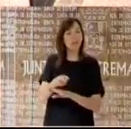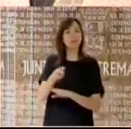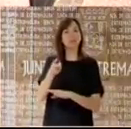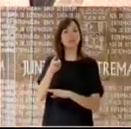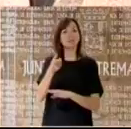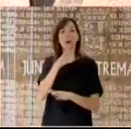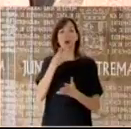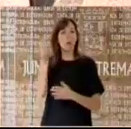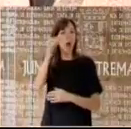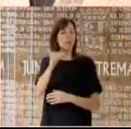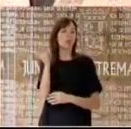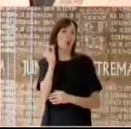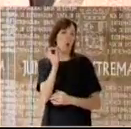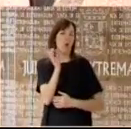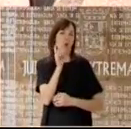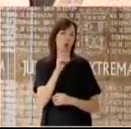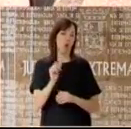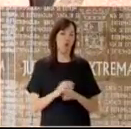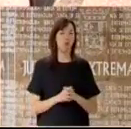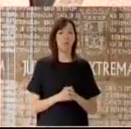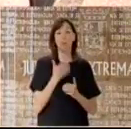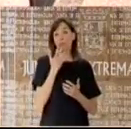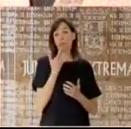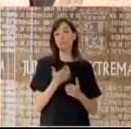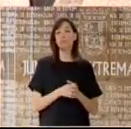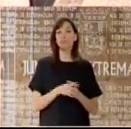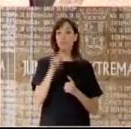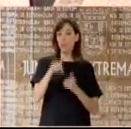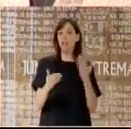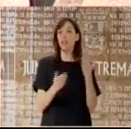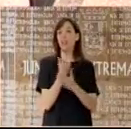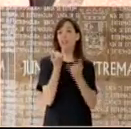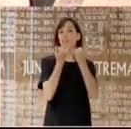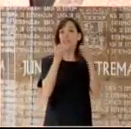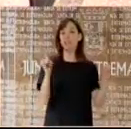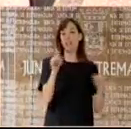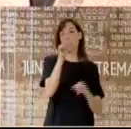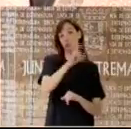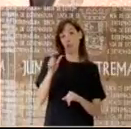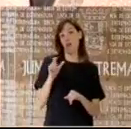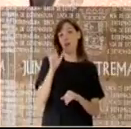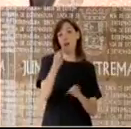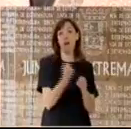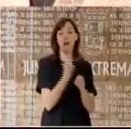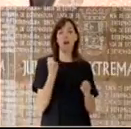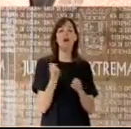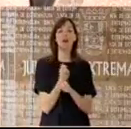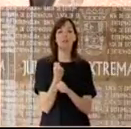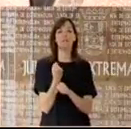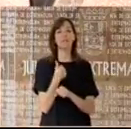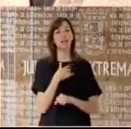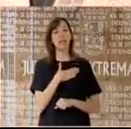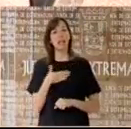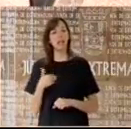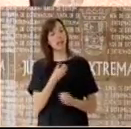ahora? Y luego, con motivo del hoy el día festivo, ¿no?, para la gente del campo y demás, quería que me